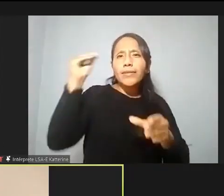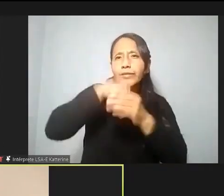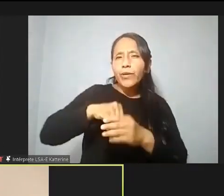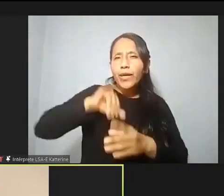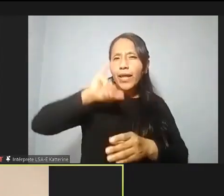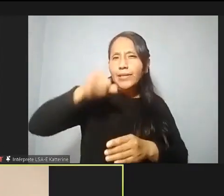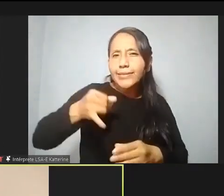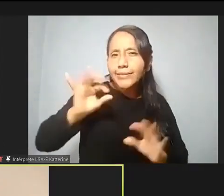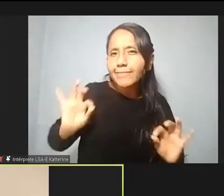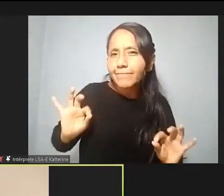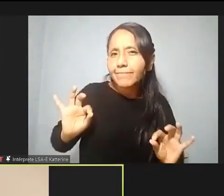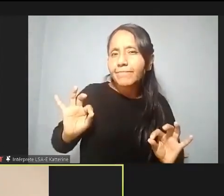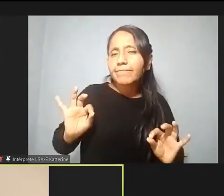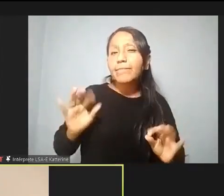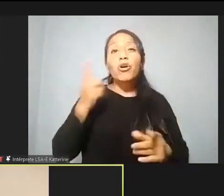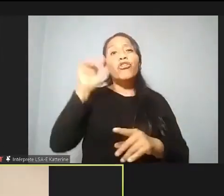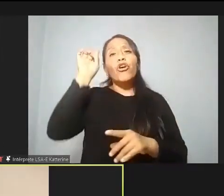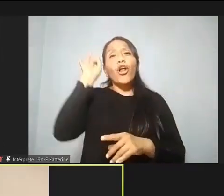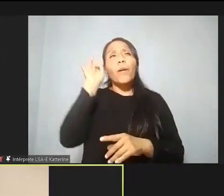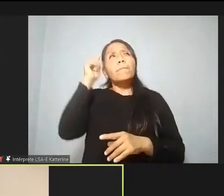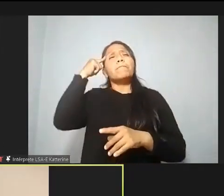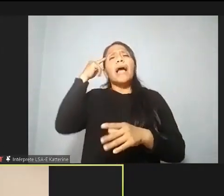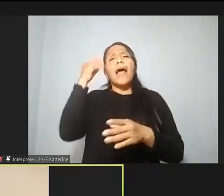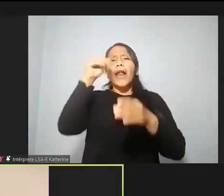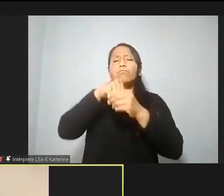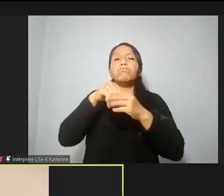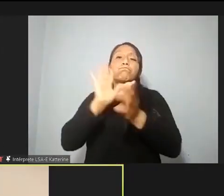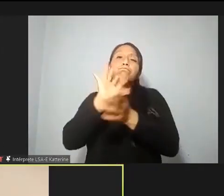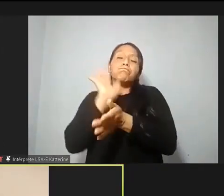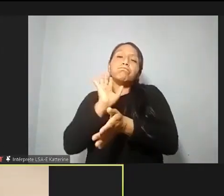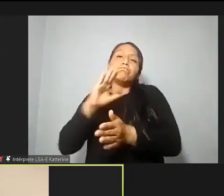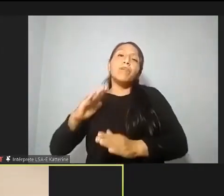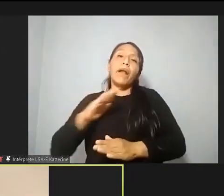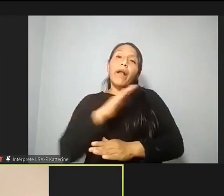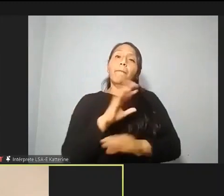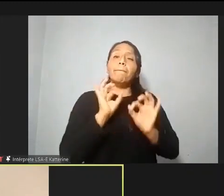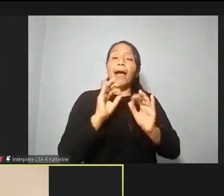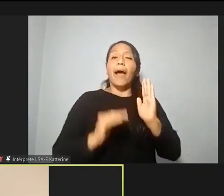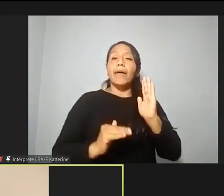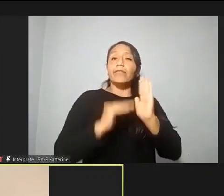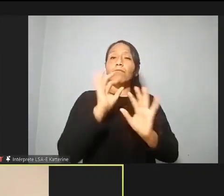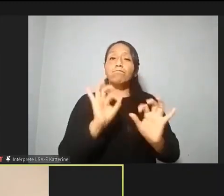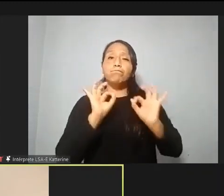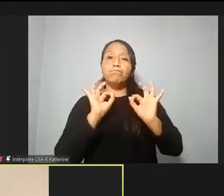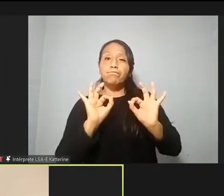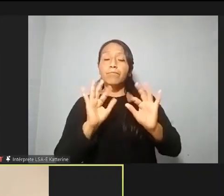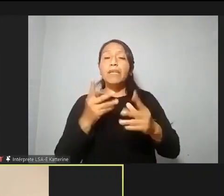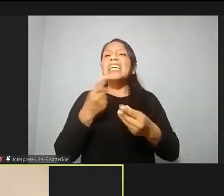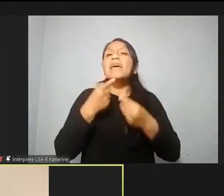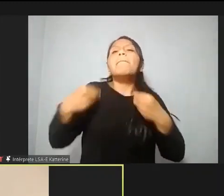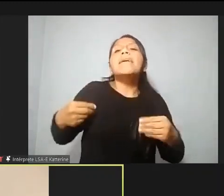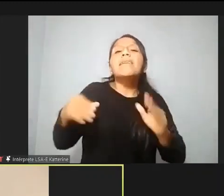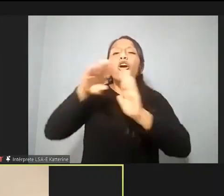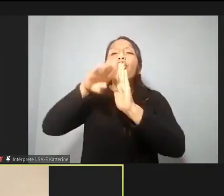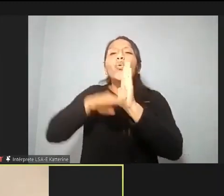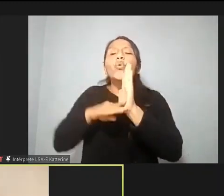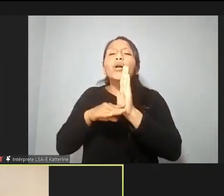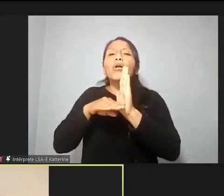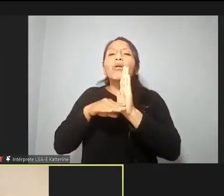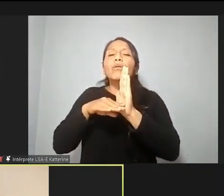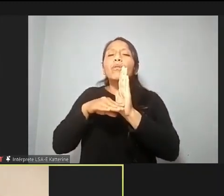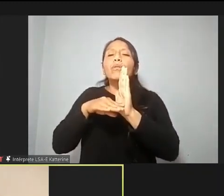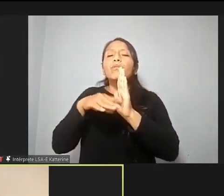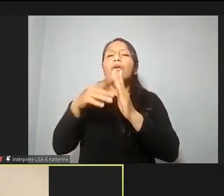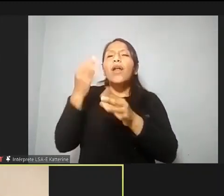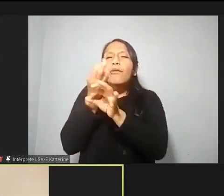Porque es fácil quedarnos en inclusión como poner una rampa, un ascensor. Pero ¿qué pasa con los currículum? ¿Qué pasa con